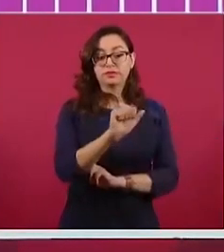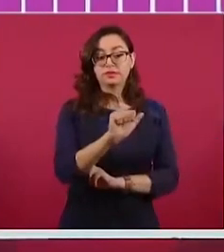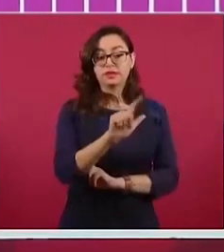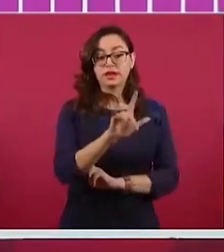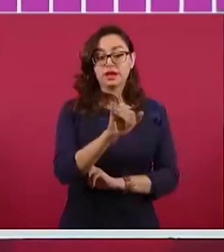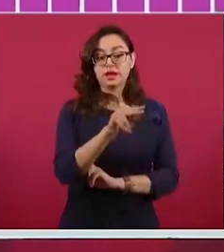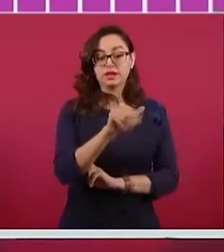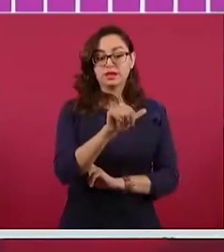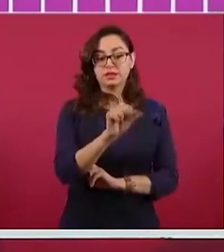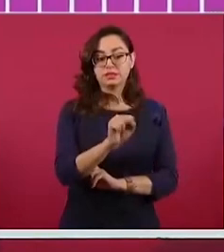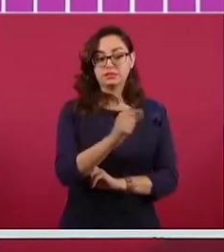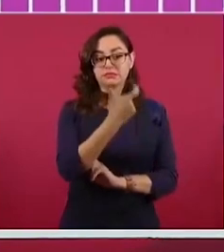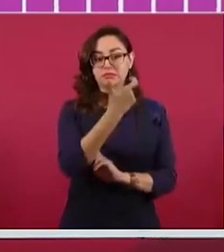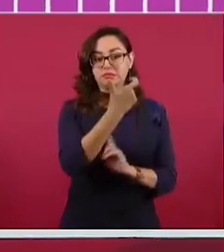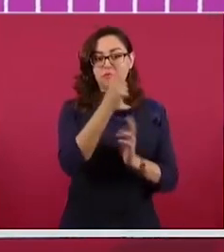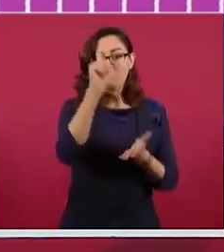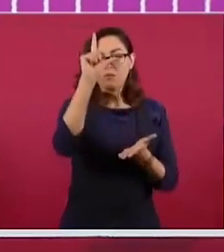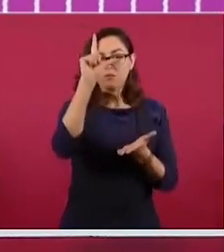Miren